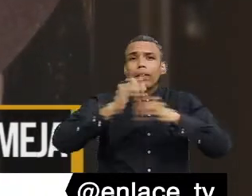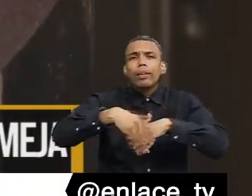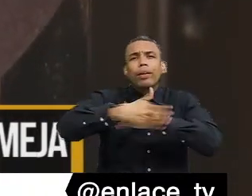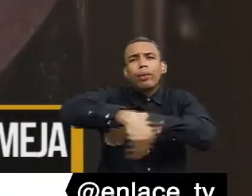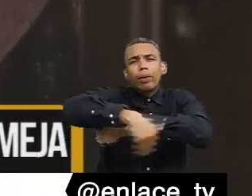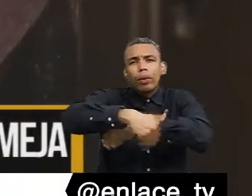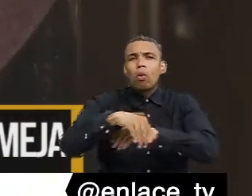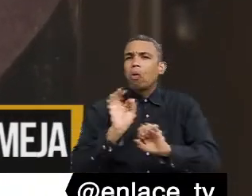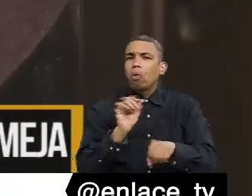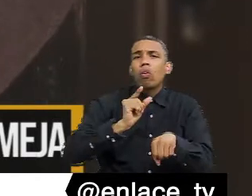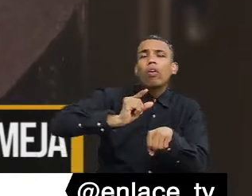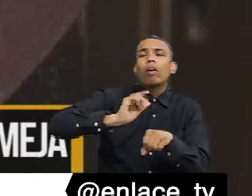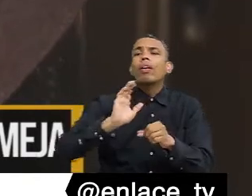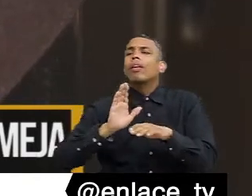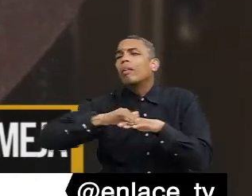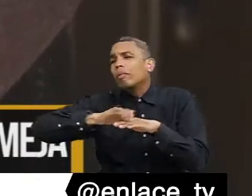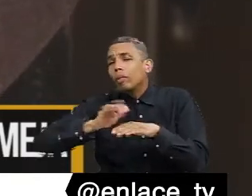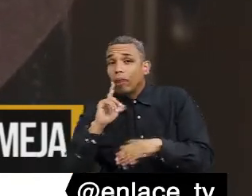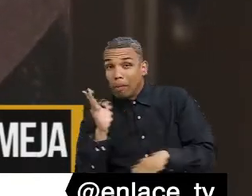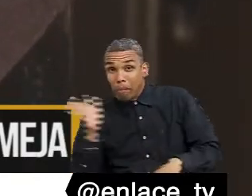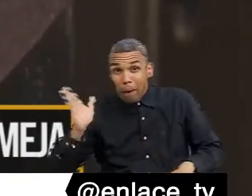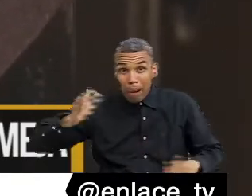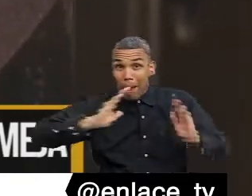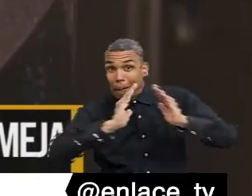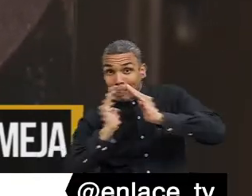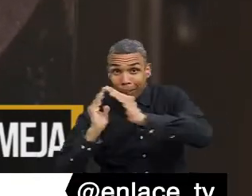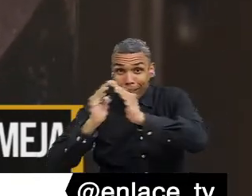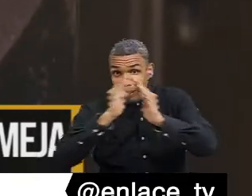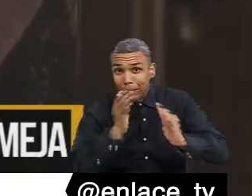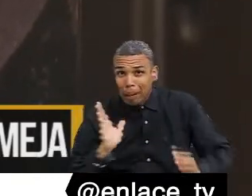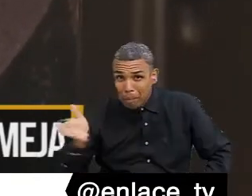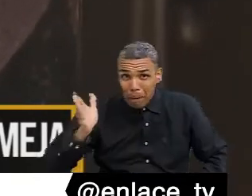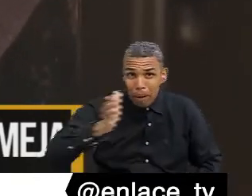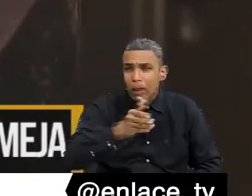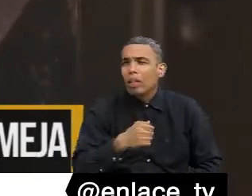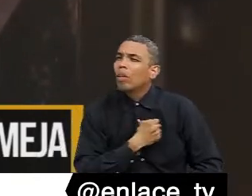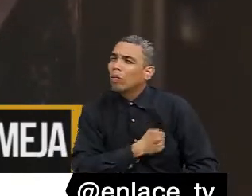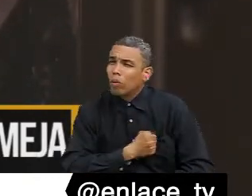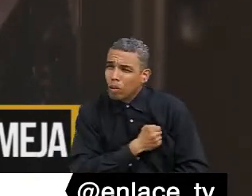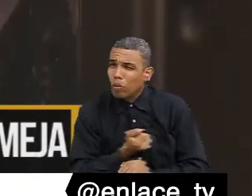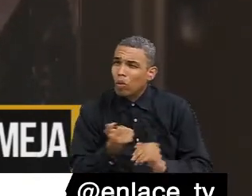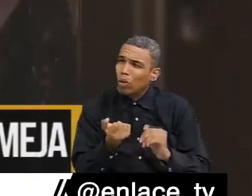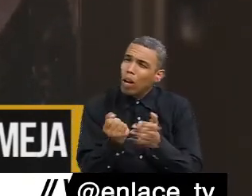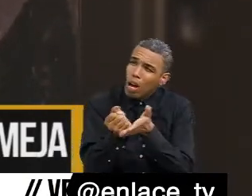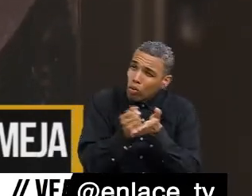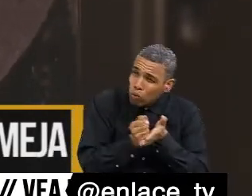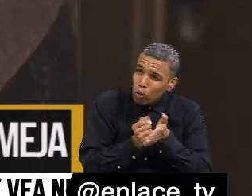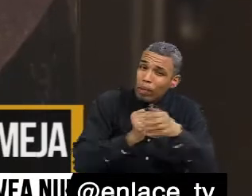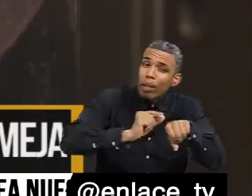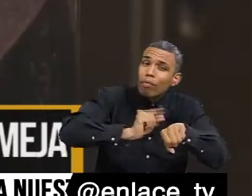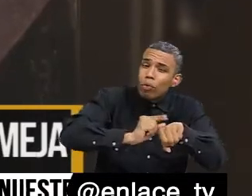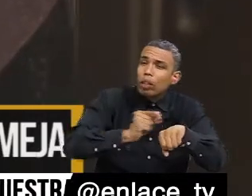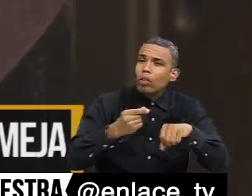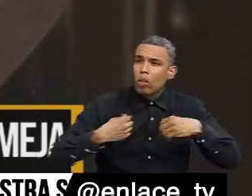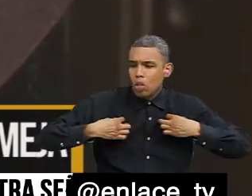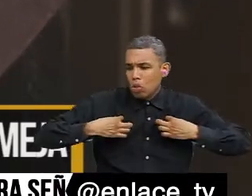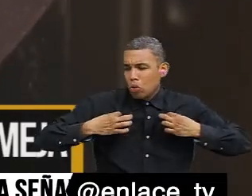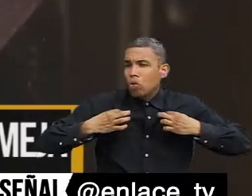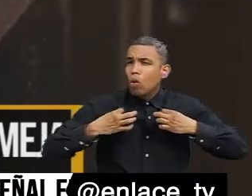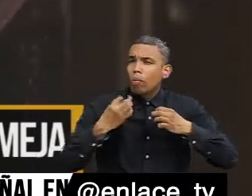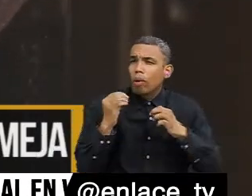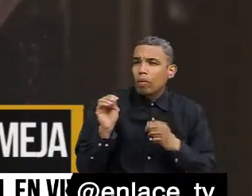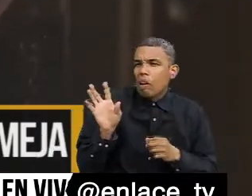rato siendo prendas que si no tienen ropa vieja para para ello que la fundación que los más